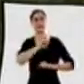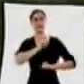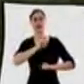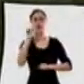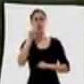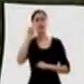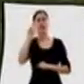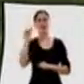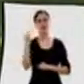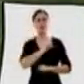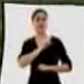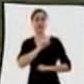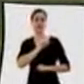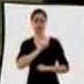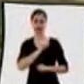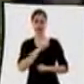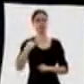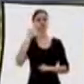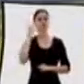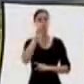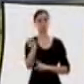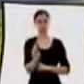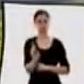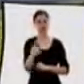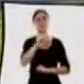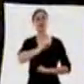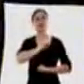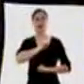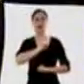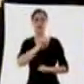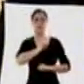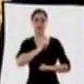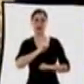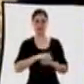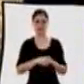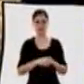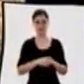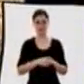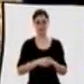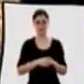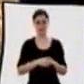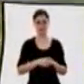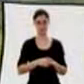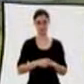¡Espera! ¡Espera, Guido! ¡Espérame! ¡No seas tonta! ¡Espera!